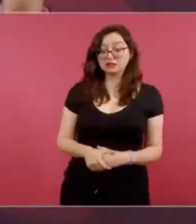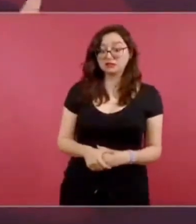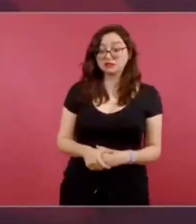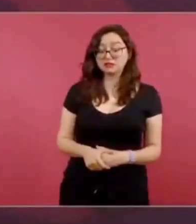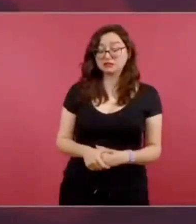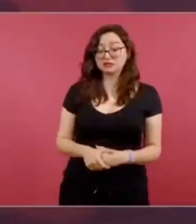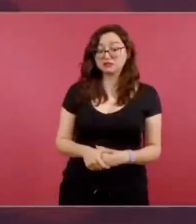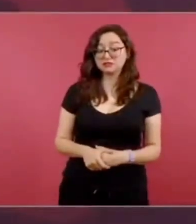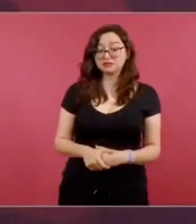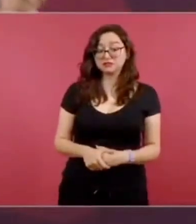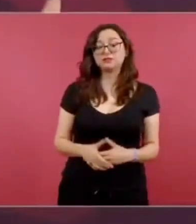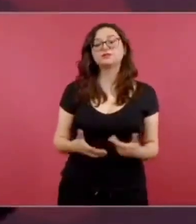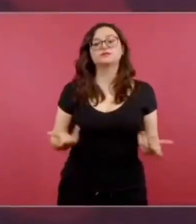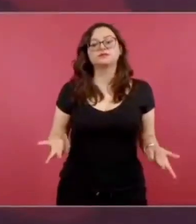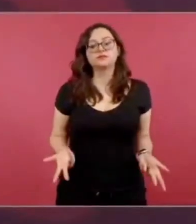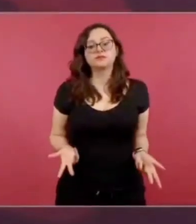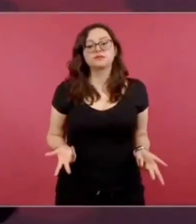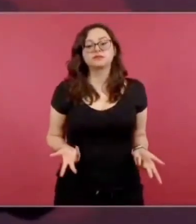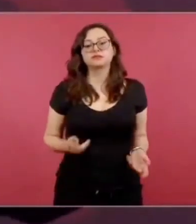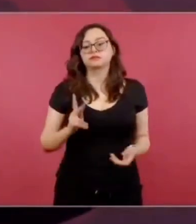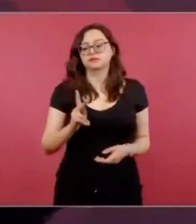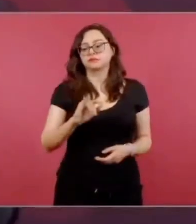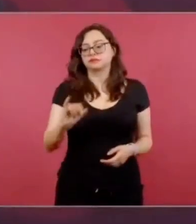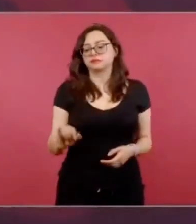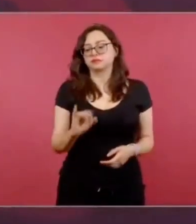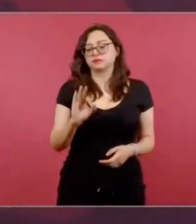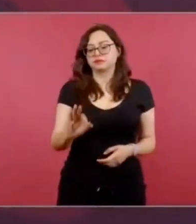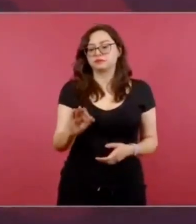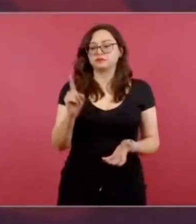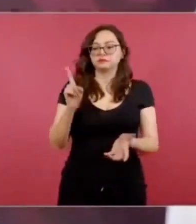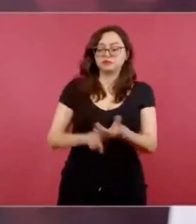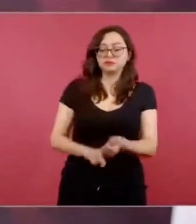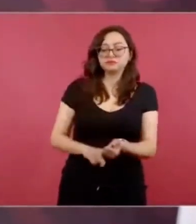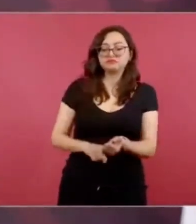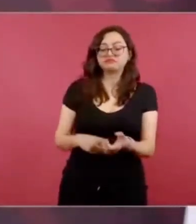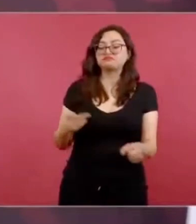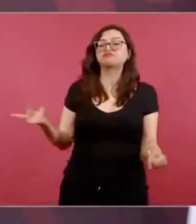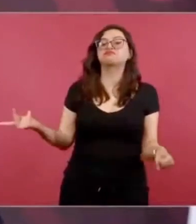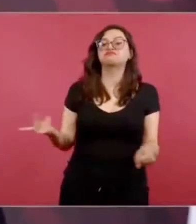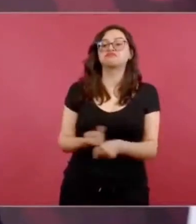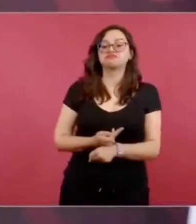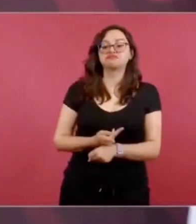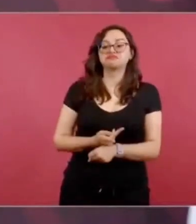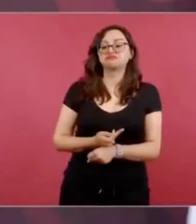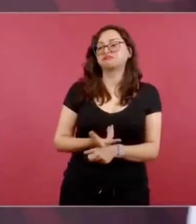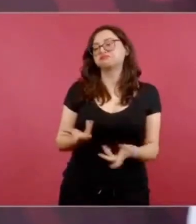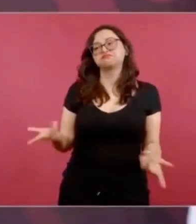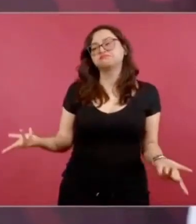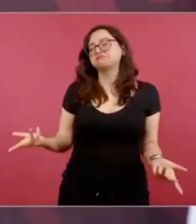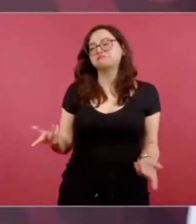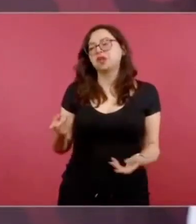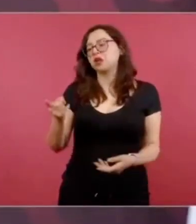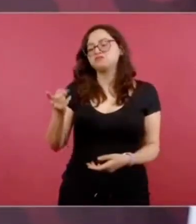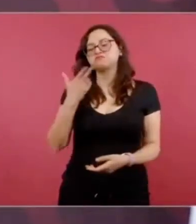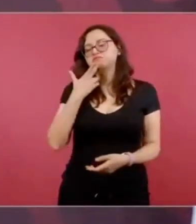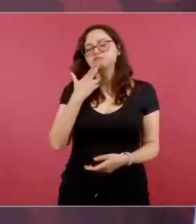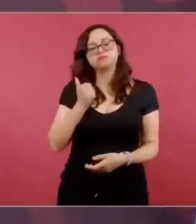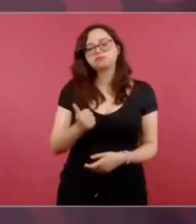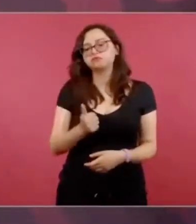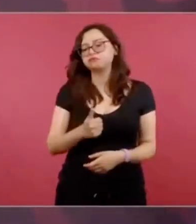¿qué pasa en el Poder Judicial? Bueno, pues está echado a perder,